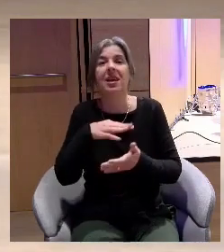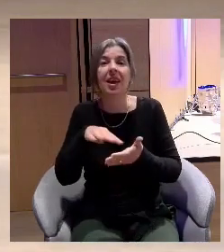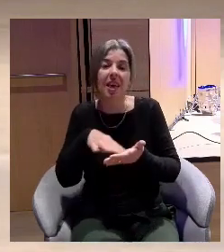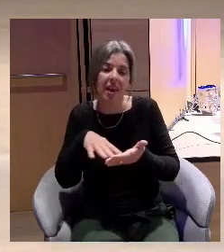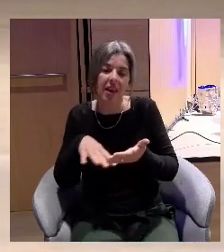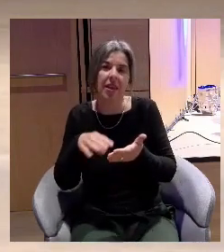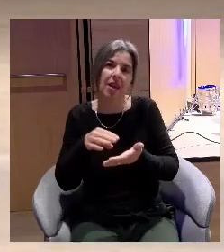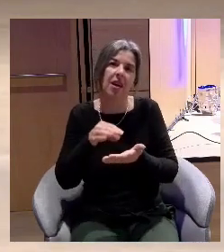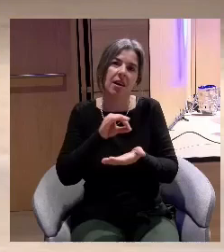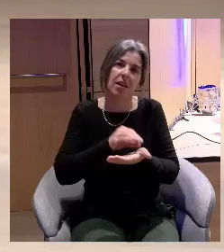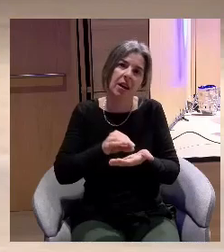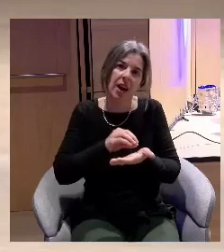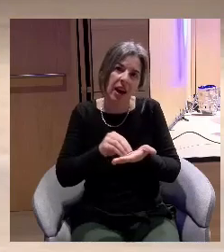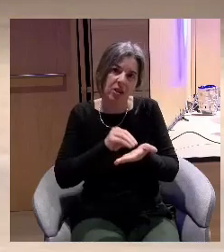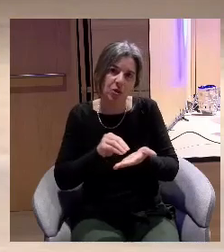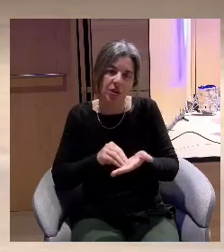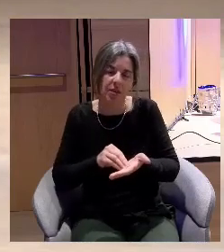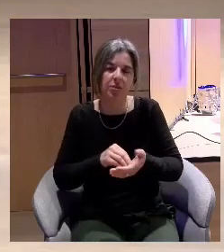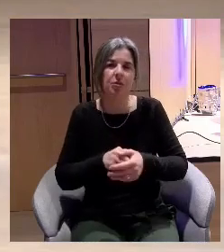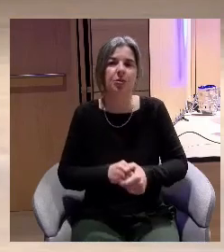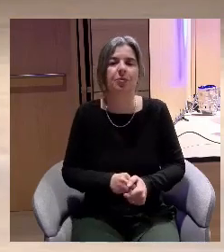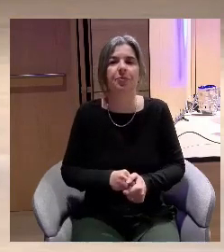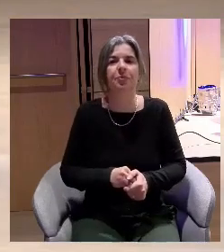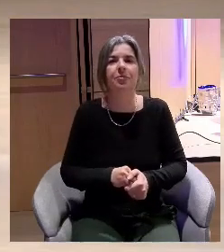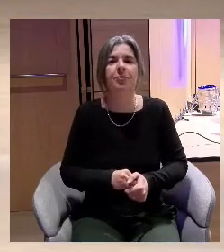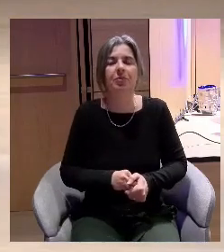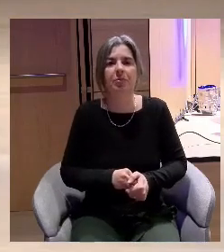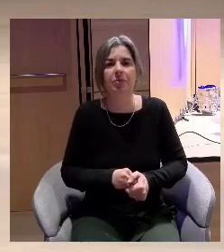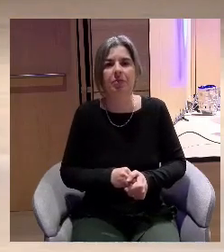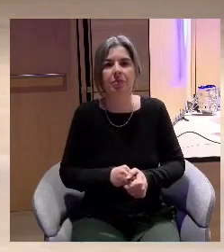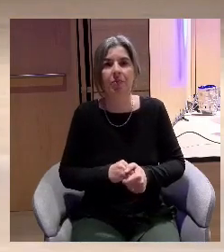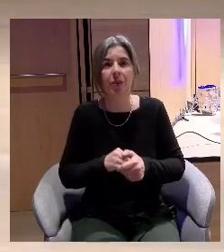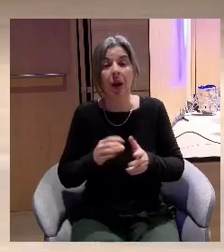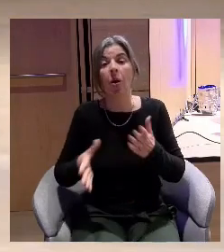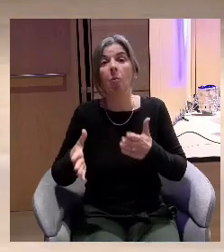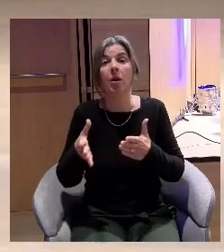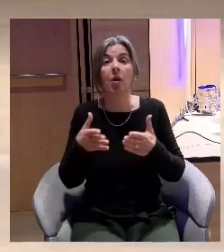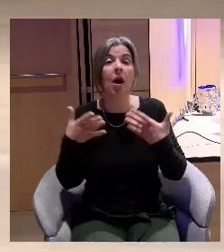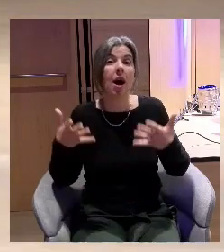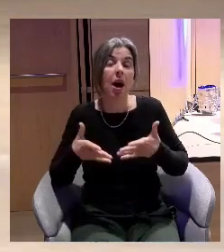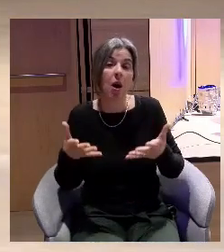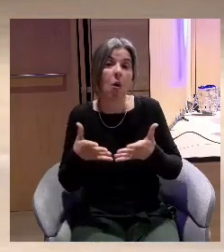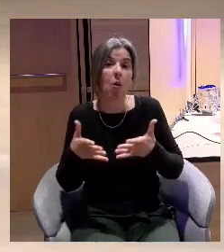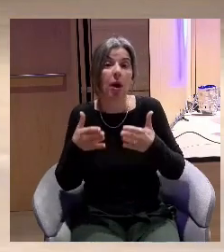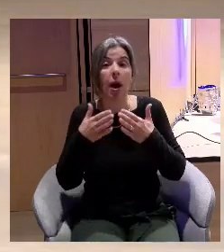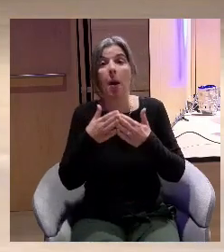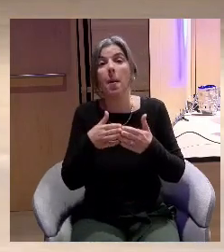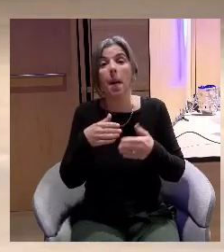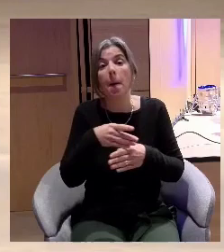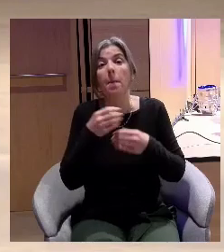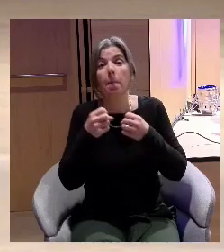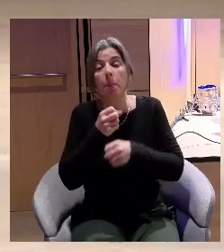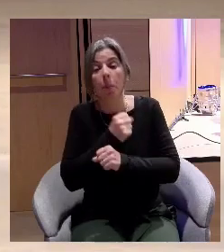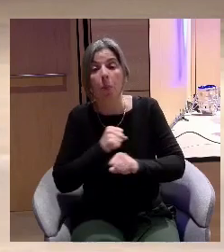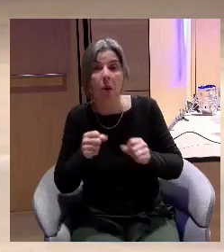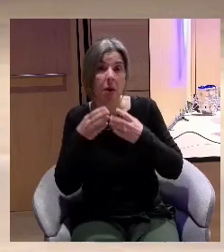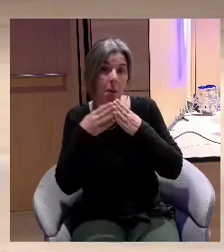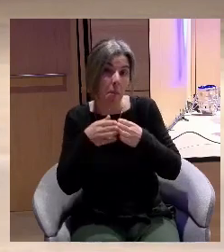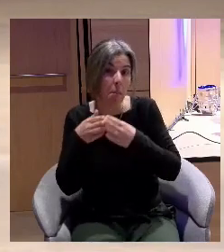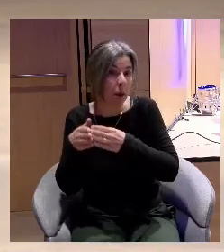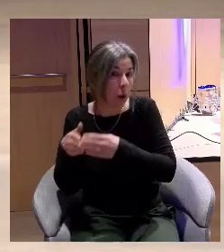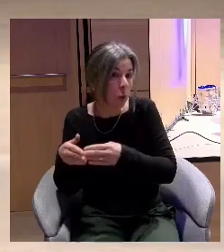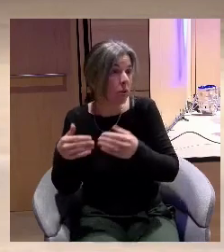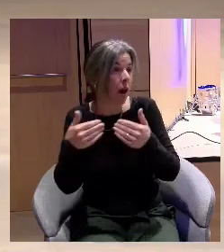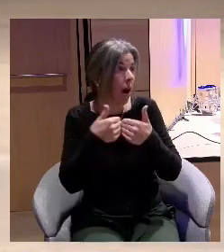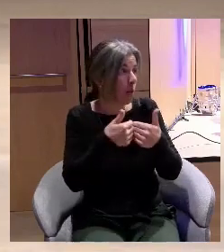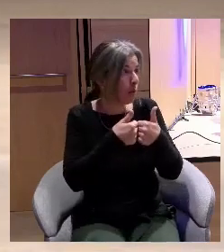pueda interesar. Abriría una breve ronda de preguntas para avanzar con Catalina y